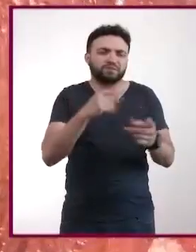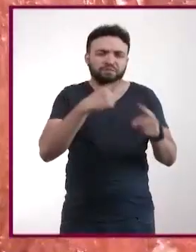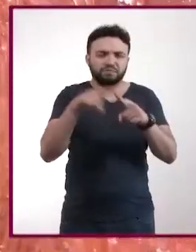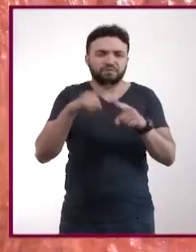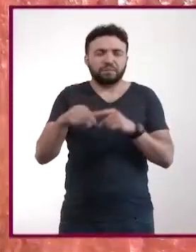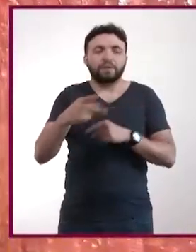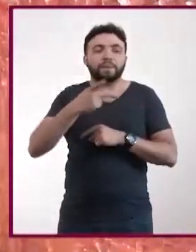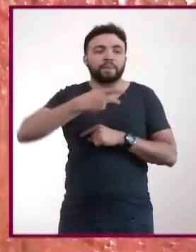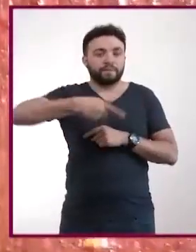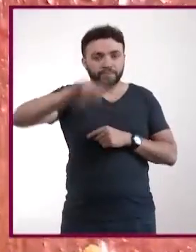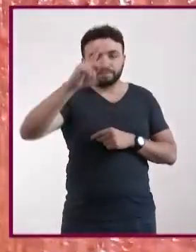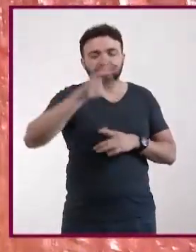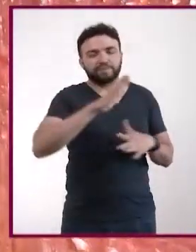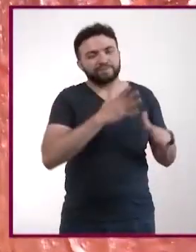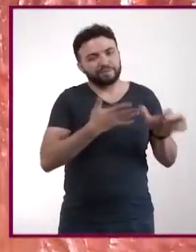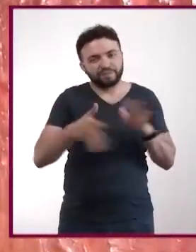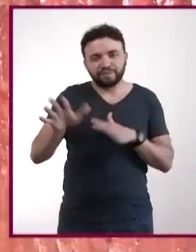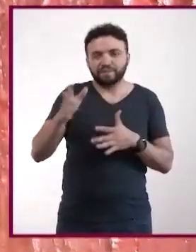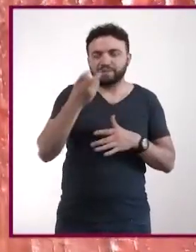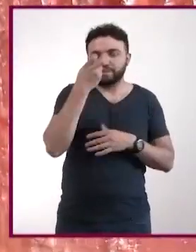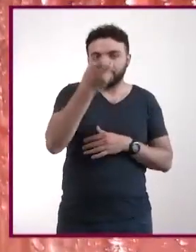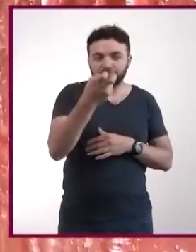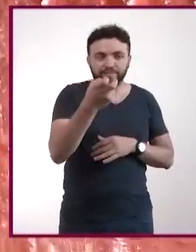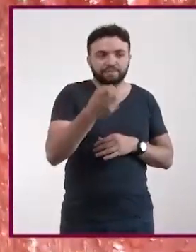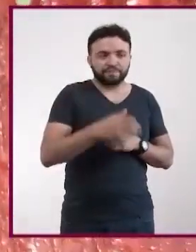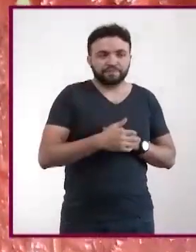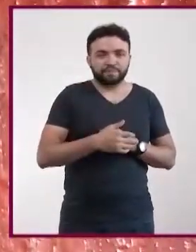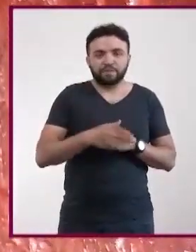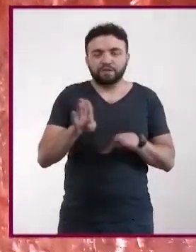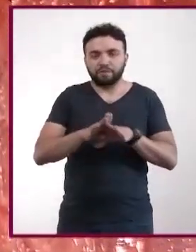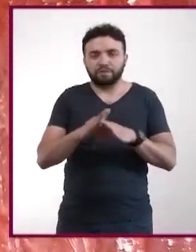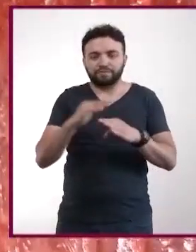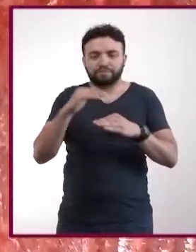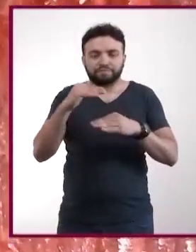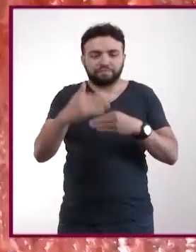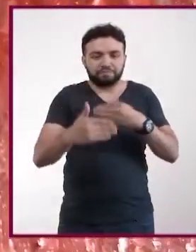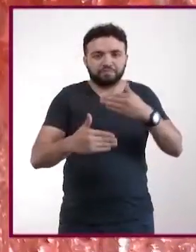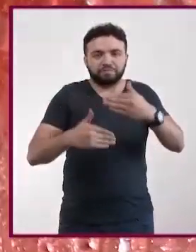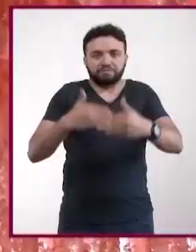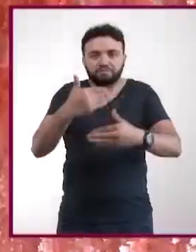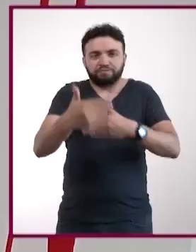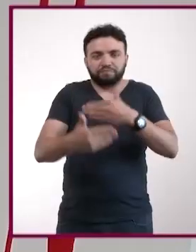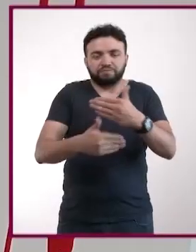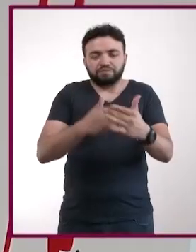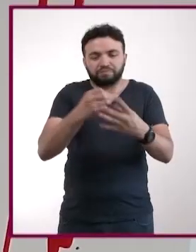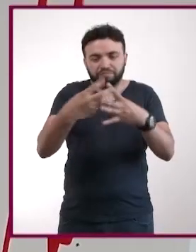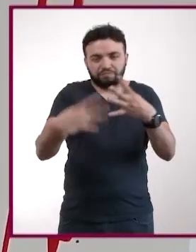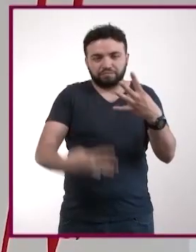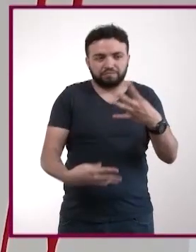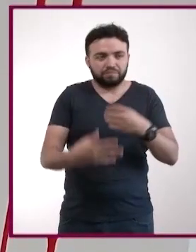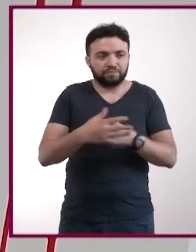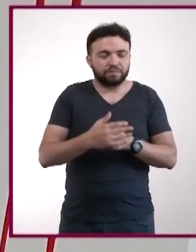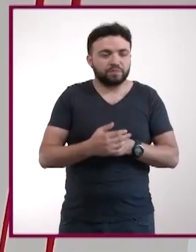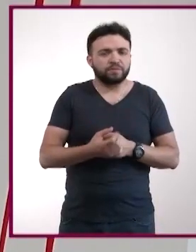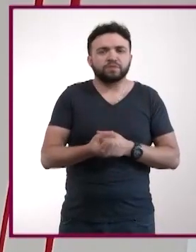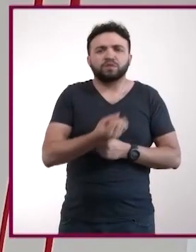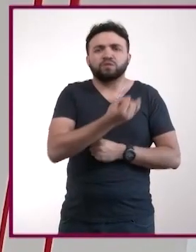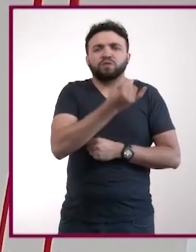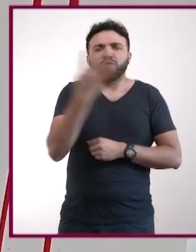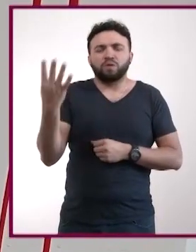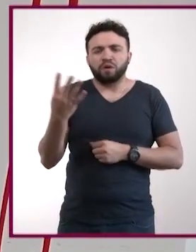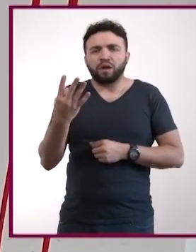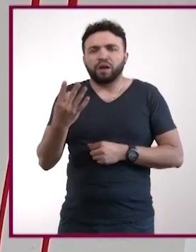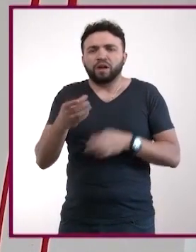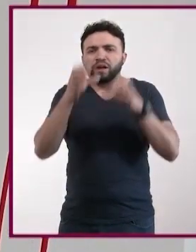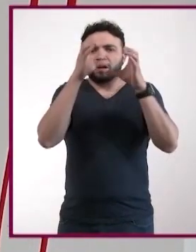Pero sí, sí es así más o menos el proceso más intuitivo. ¿No? ¿Y cuántas piezas conforman esta